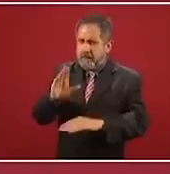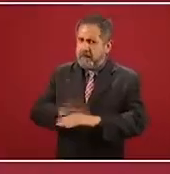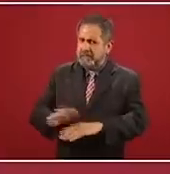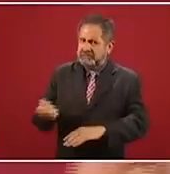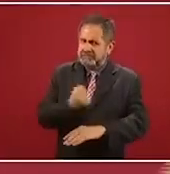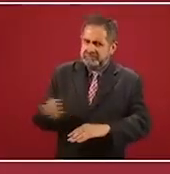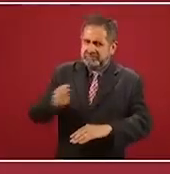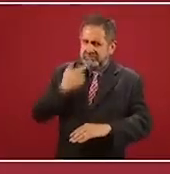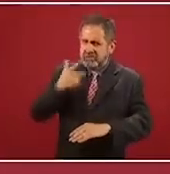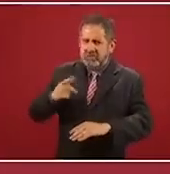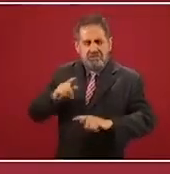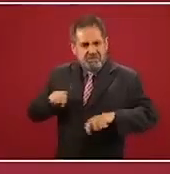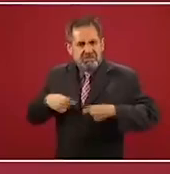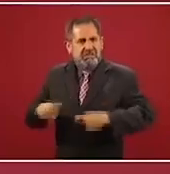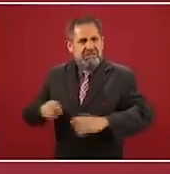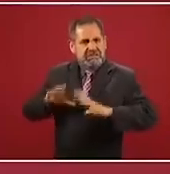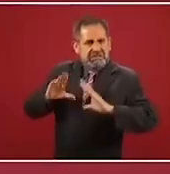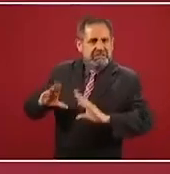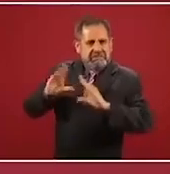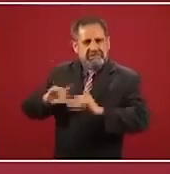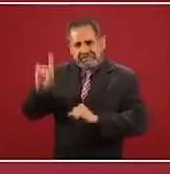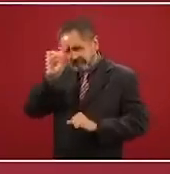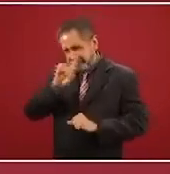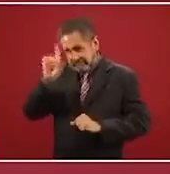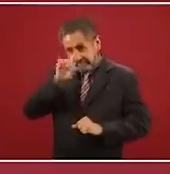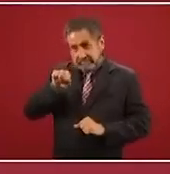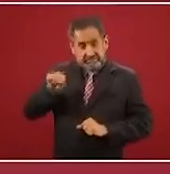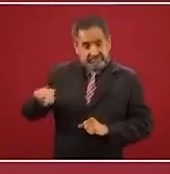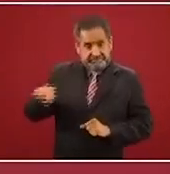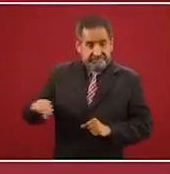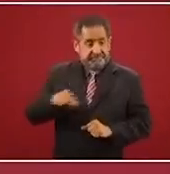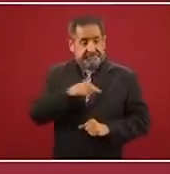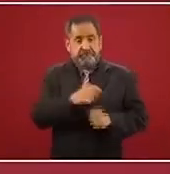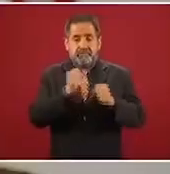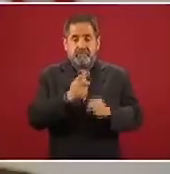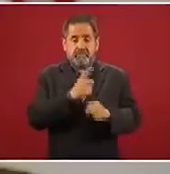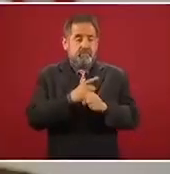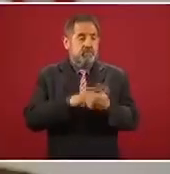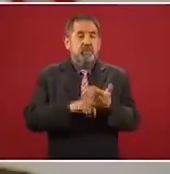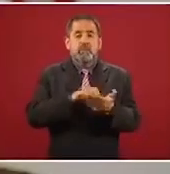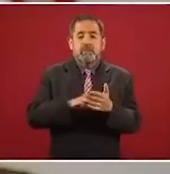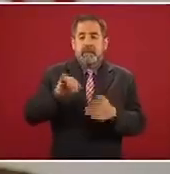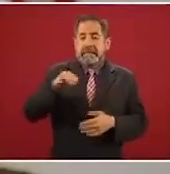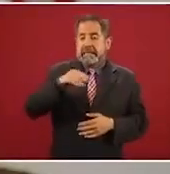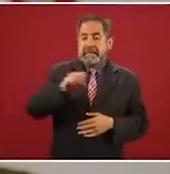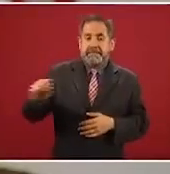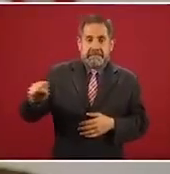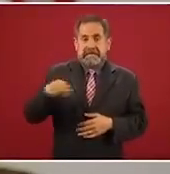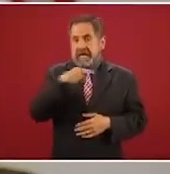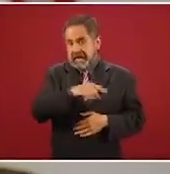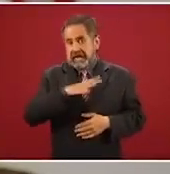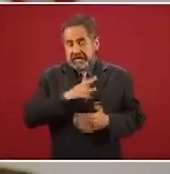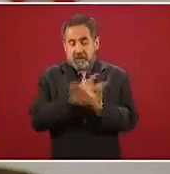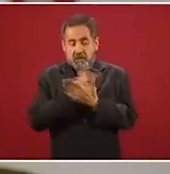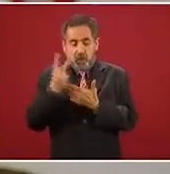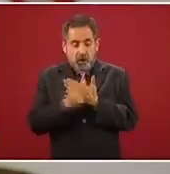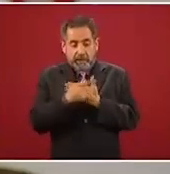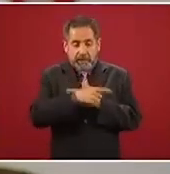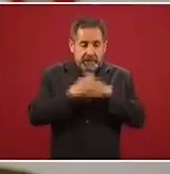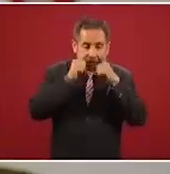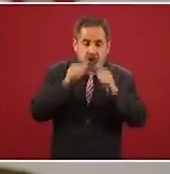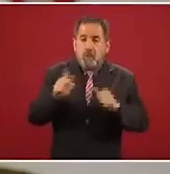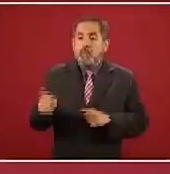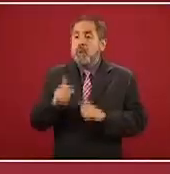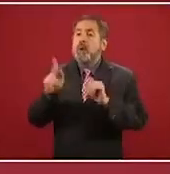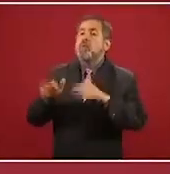eficientes. Las instituciones del sector, en particular la Seguridad Social, precisamente IMSS Bienestar, tiene su programa de atención rural a